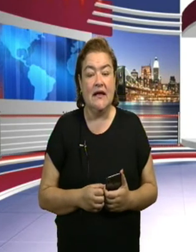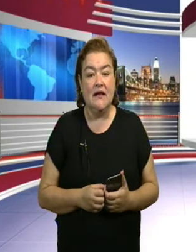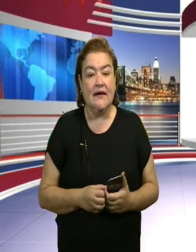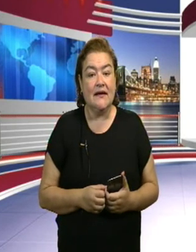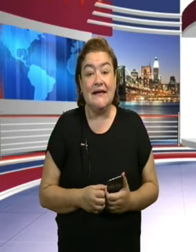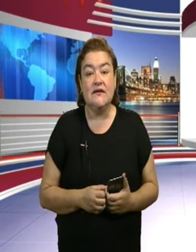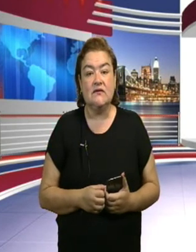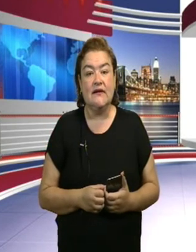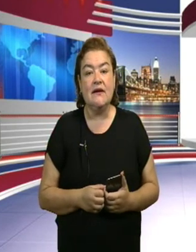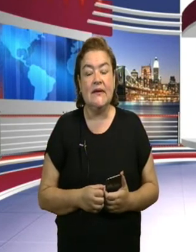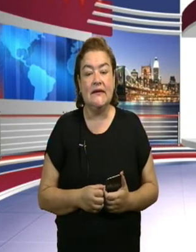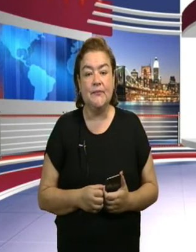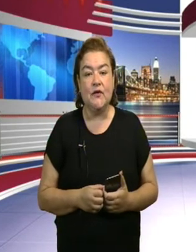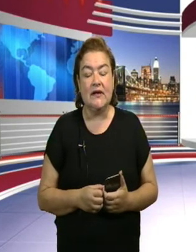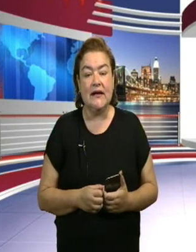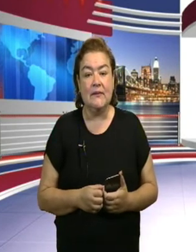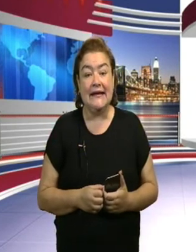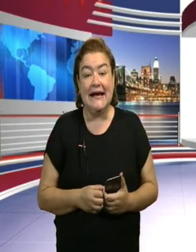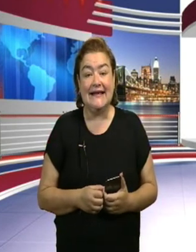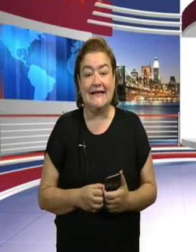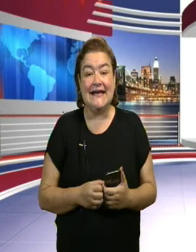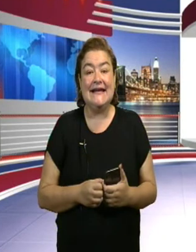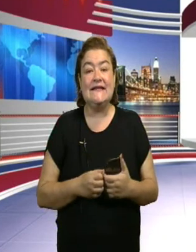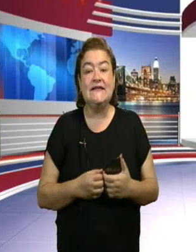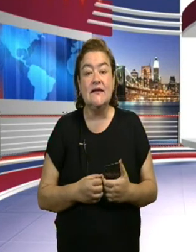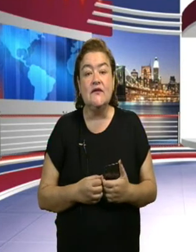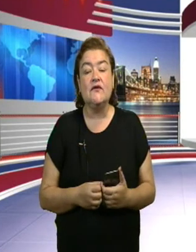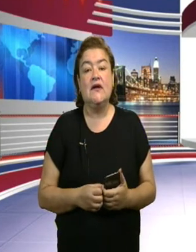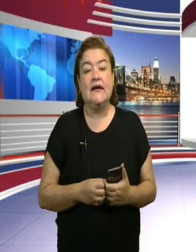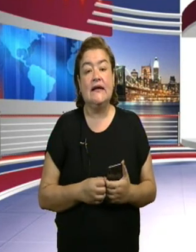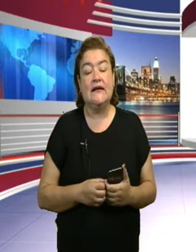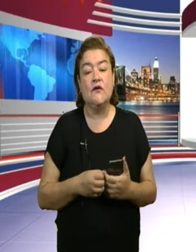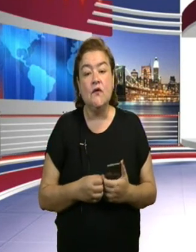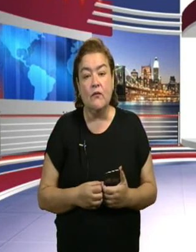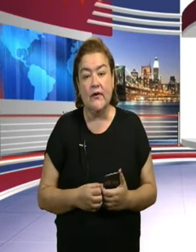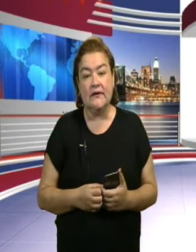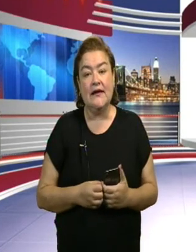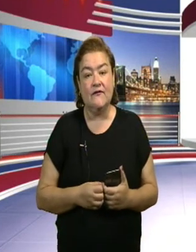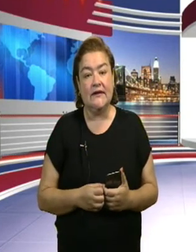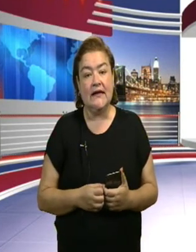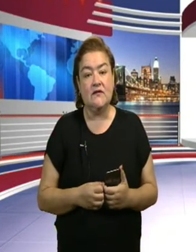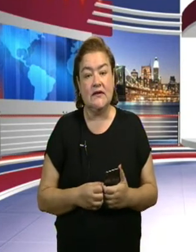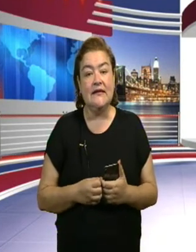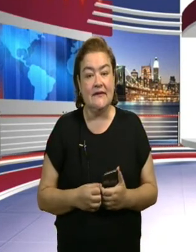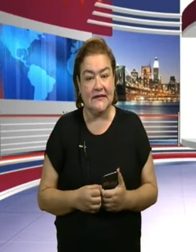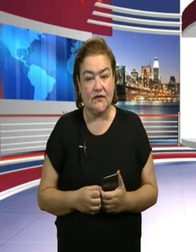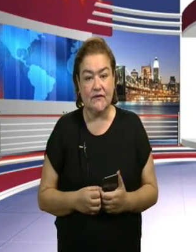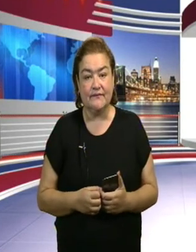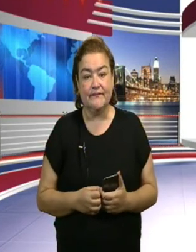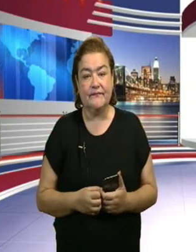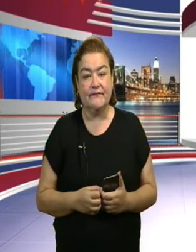decir, casi cotidianamente por la manera en la que está creciendo el número de afectados y de